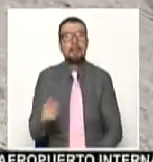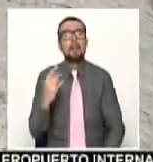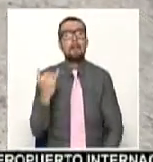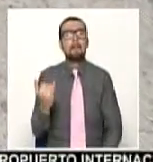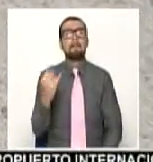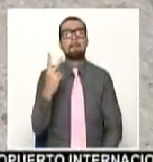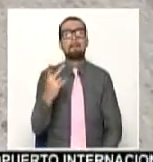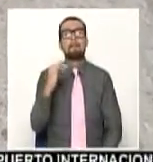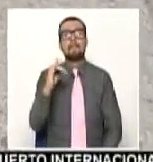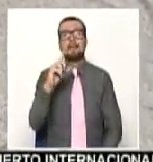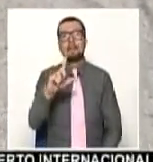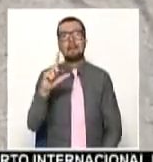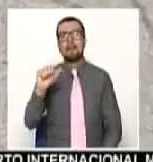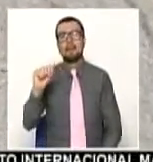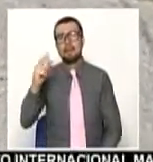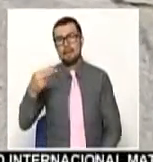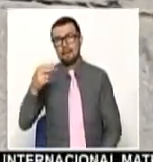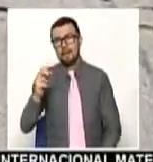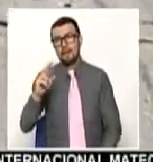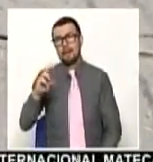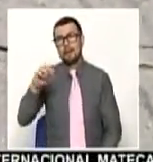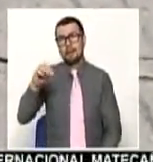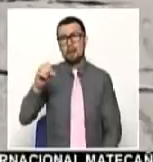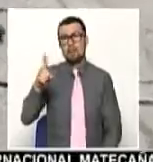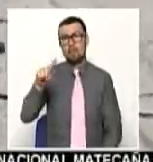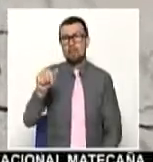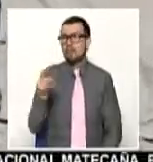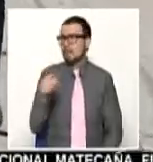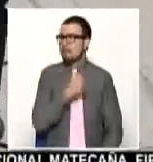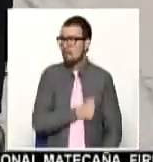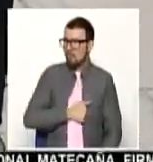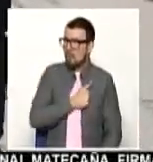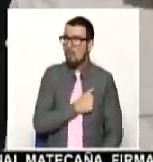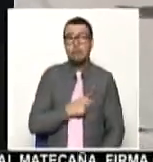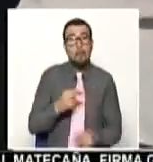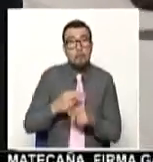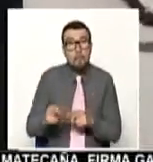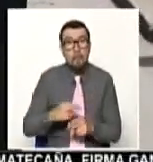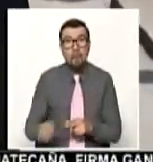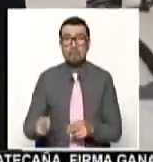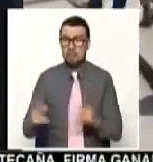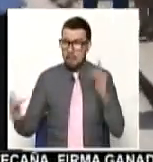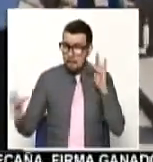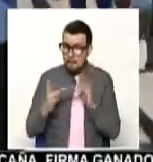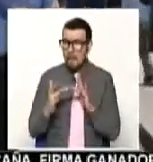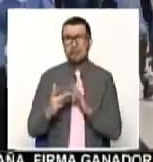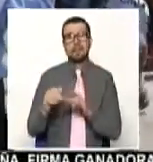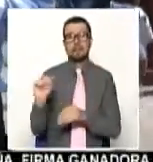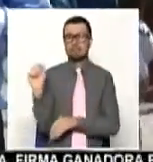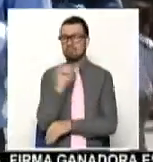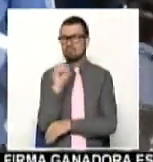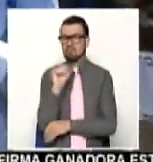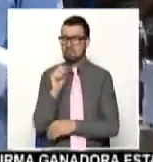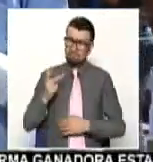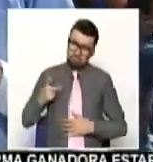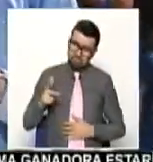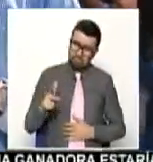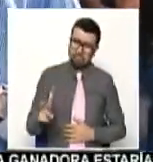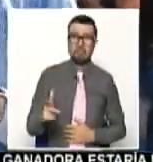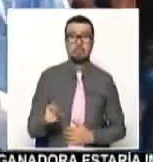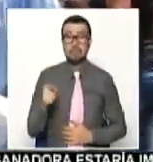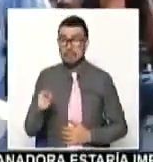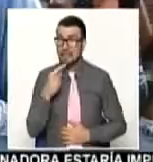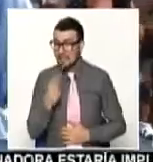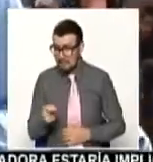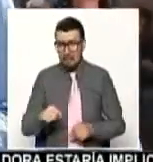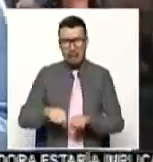los habitantes de este sector le piden a las autoridades pavimentar prontamente esta conexión vial que comunica al barrio San Sebastián. Dicen que las grietas